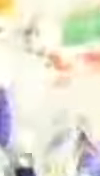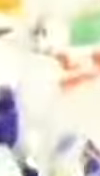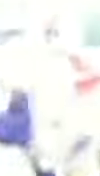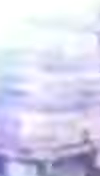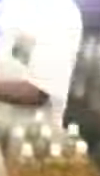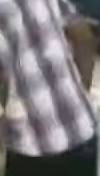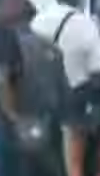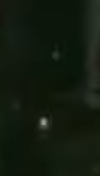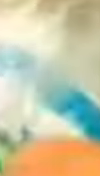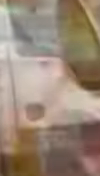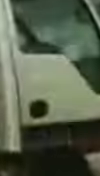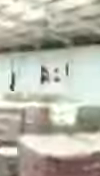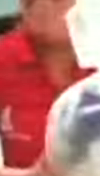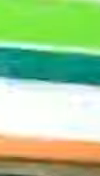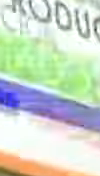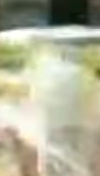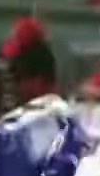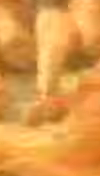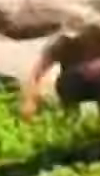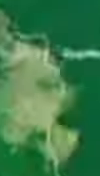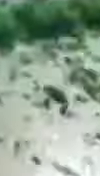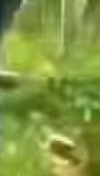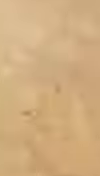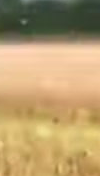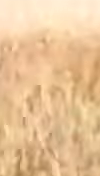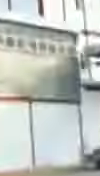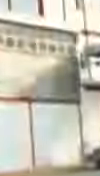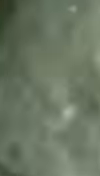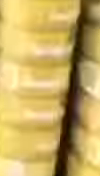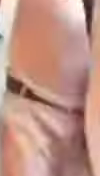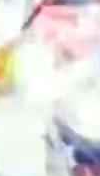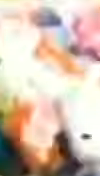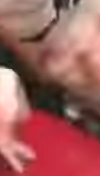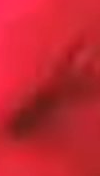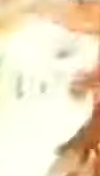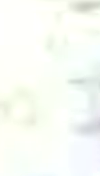Los llamo al trabajo, a la unión, al combate y a la victoria. ¡Que vivan los CLAP!